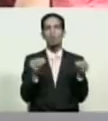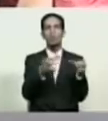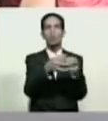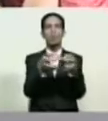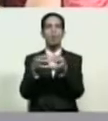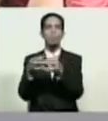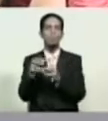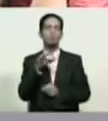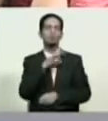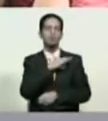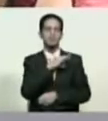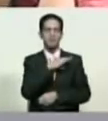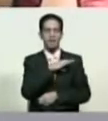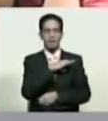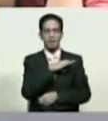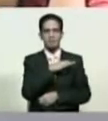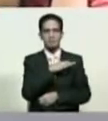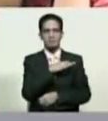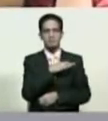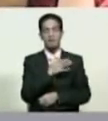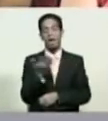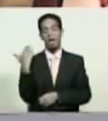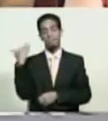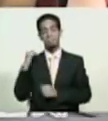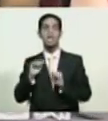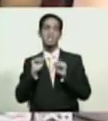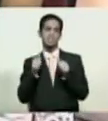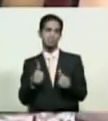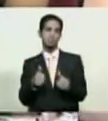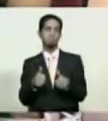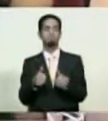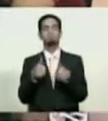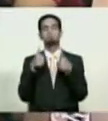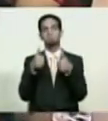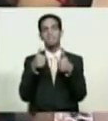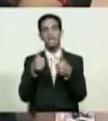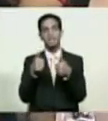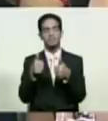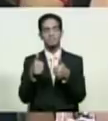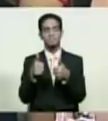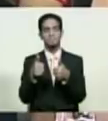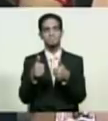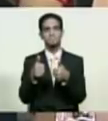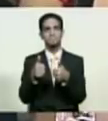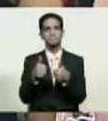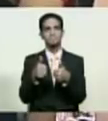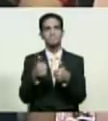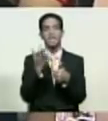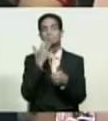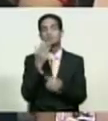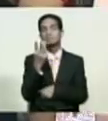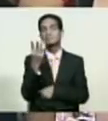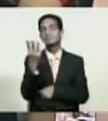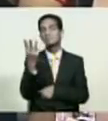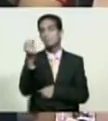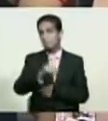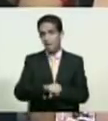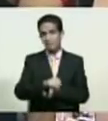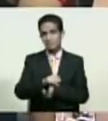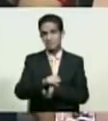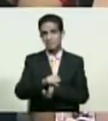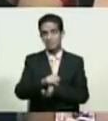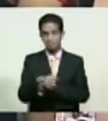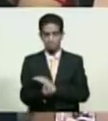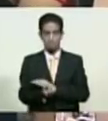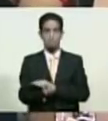los movimientos sociales, inició con buen pie, con una jornada extraordinaria. En apenas 3 meses y medio de aparición